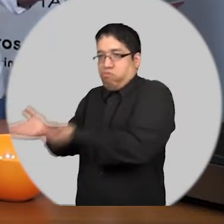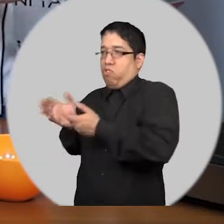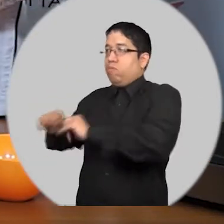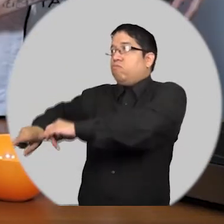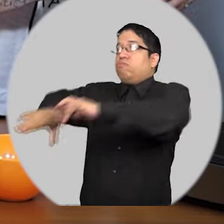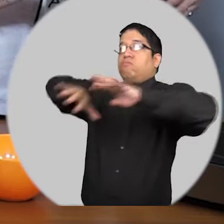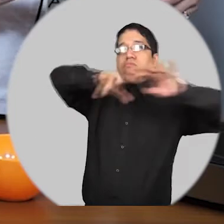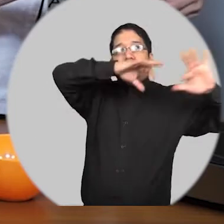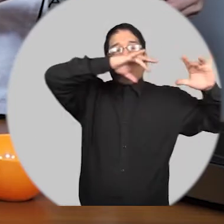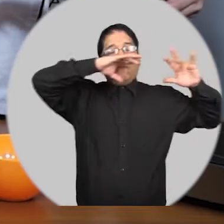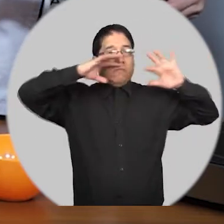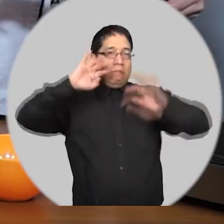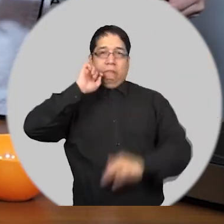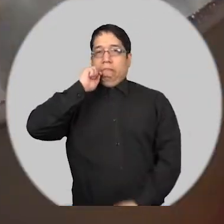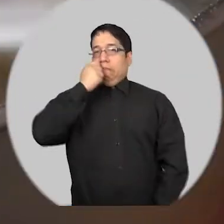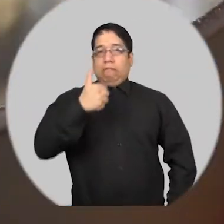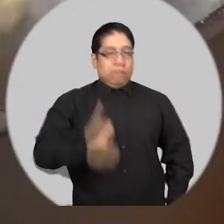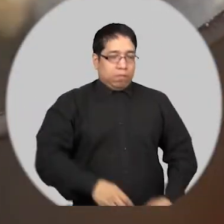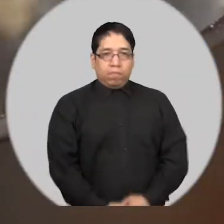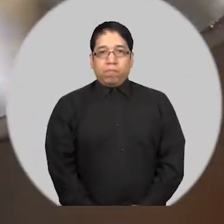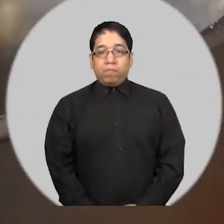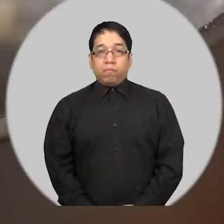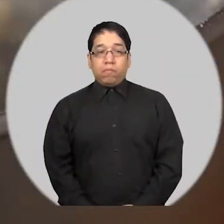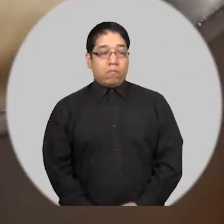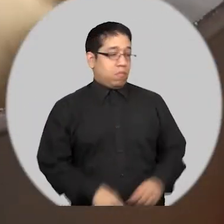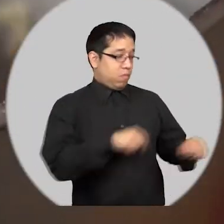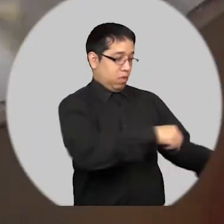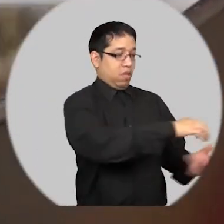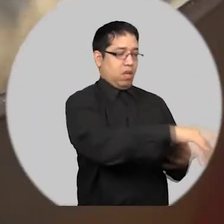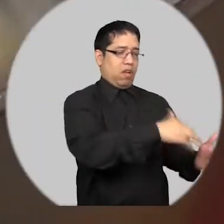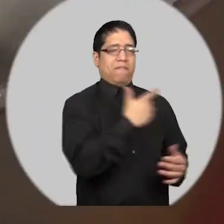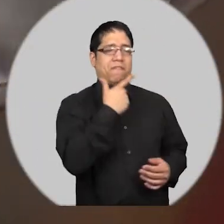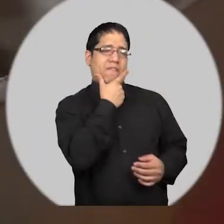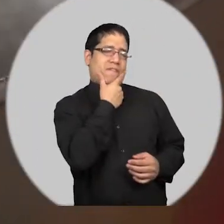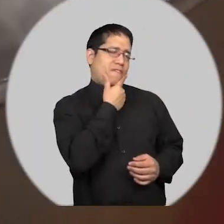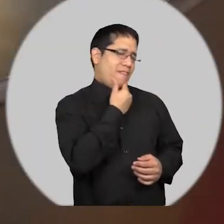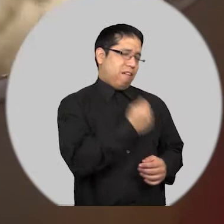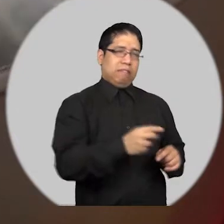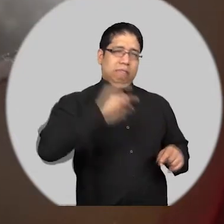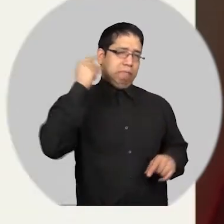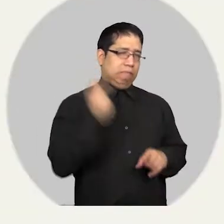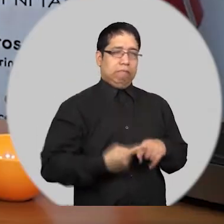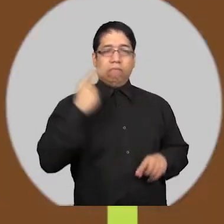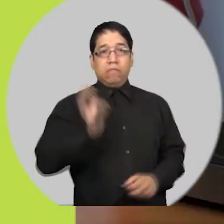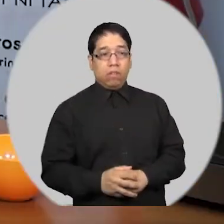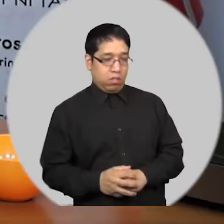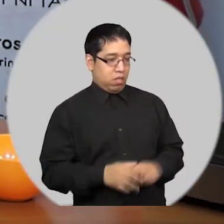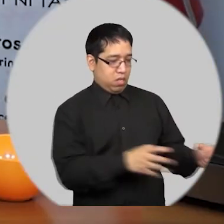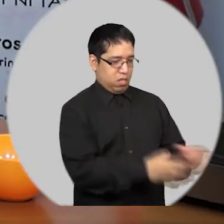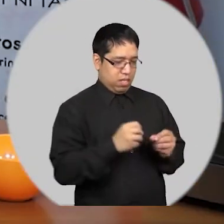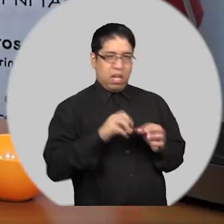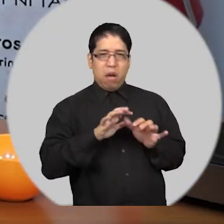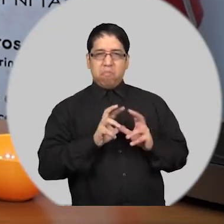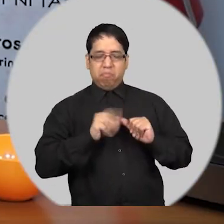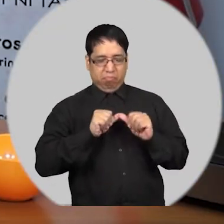horno. Queda genial. Esta es una masa súper fácil, súper rápida. La masa queda un